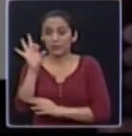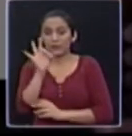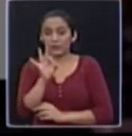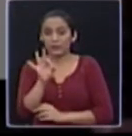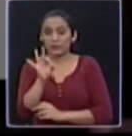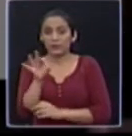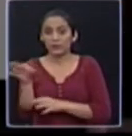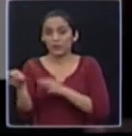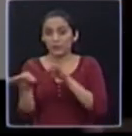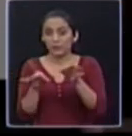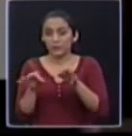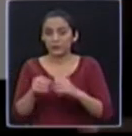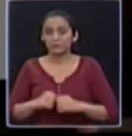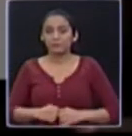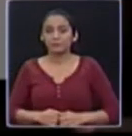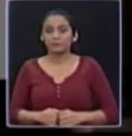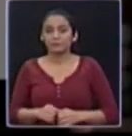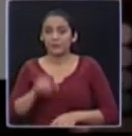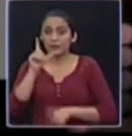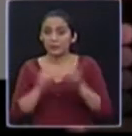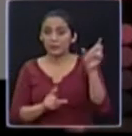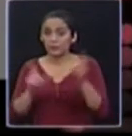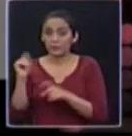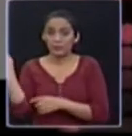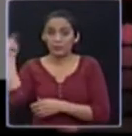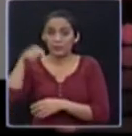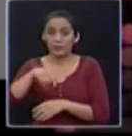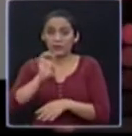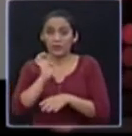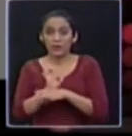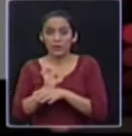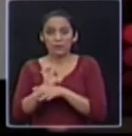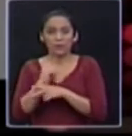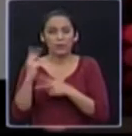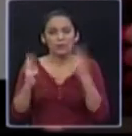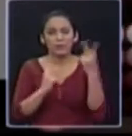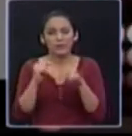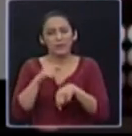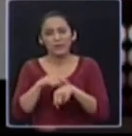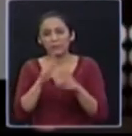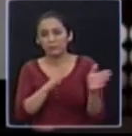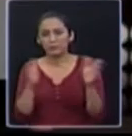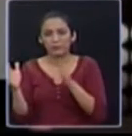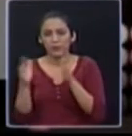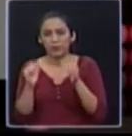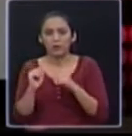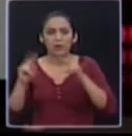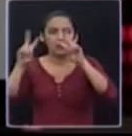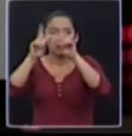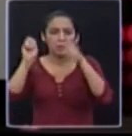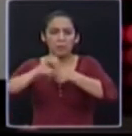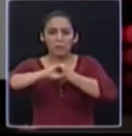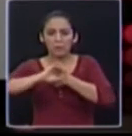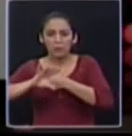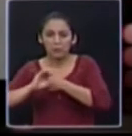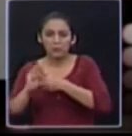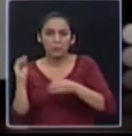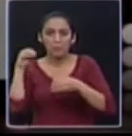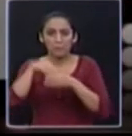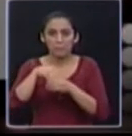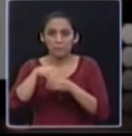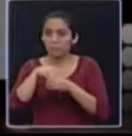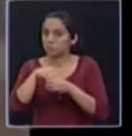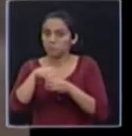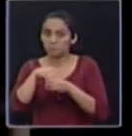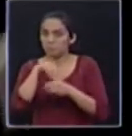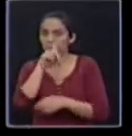Movilidad Humana, que señala: las personas visitantes temporales en el Ecuador no podrán inmiscuirse en asuntos de política interna.